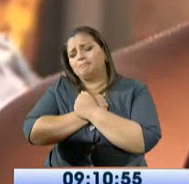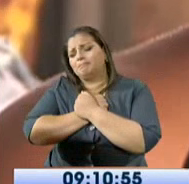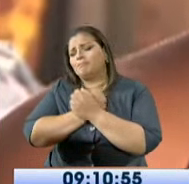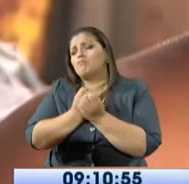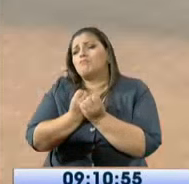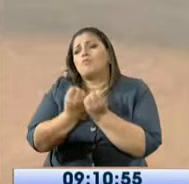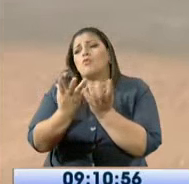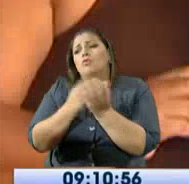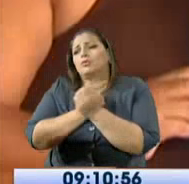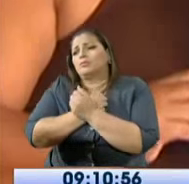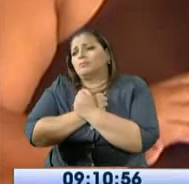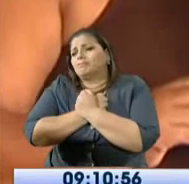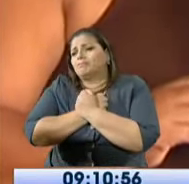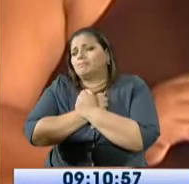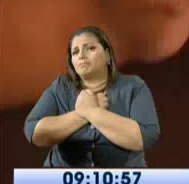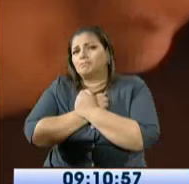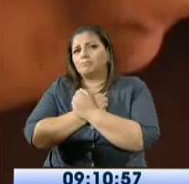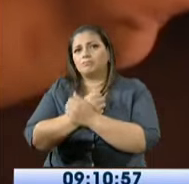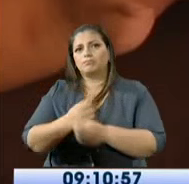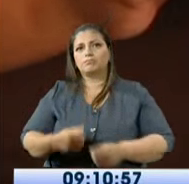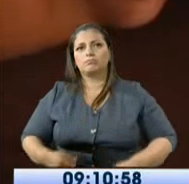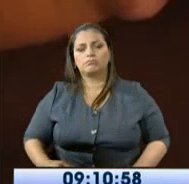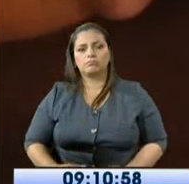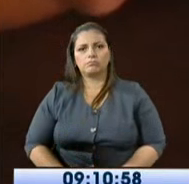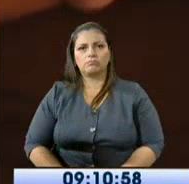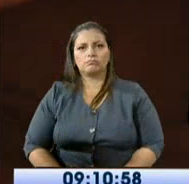mucho. Informó Lorena Baque.